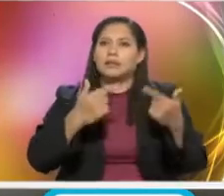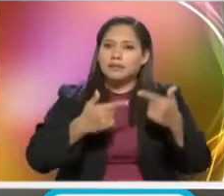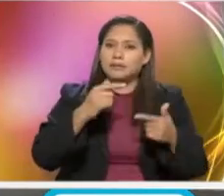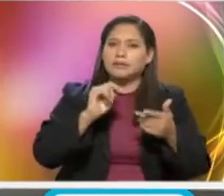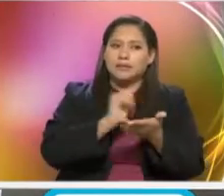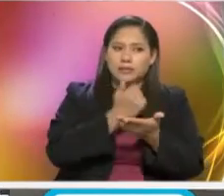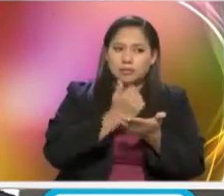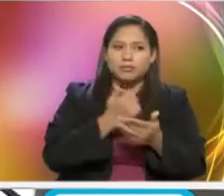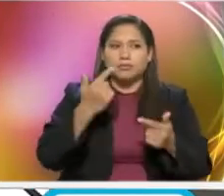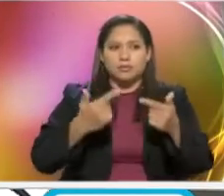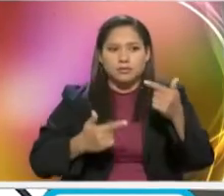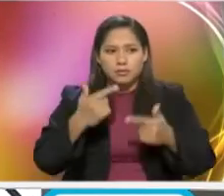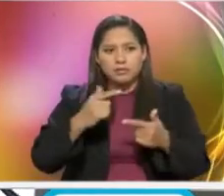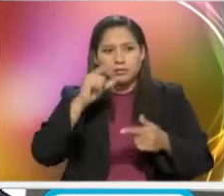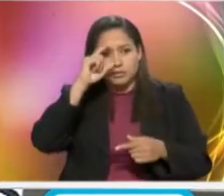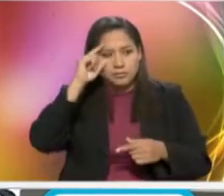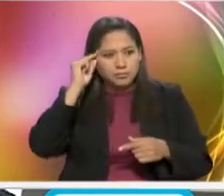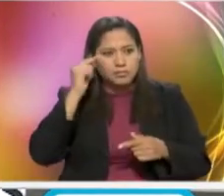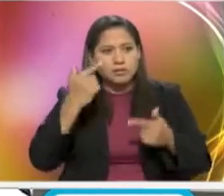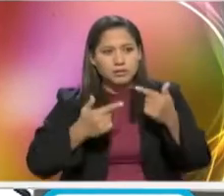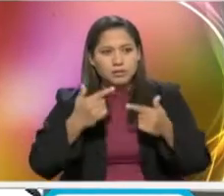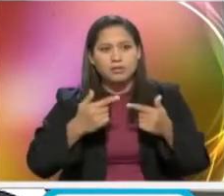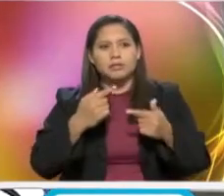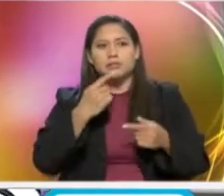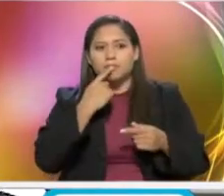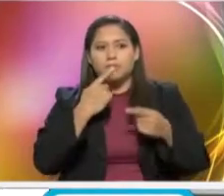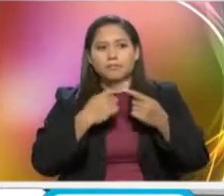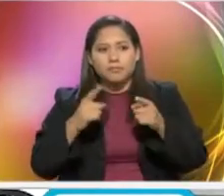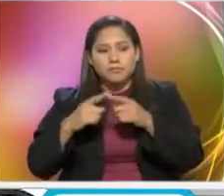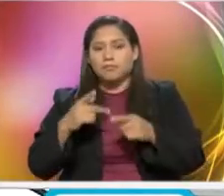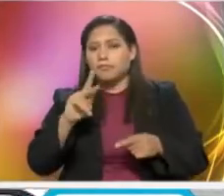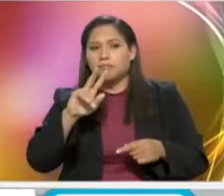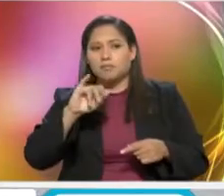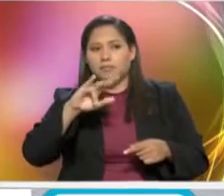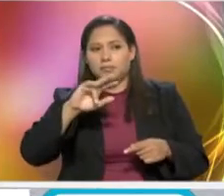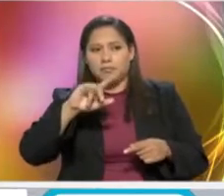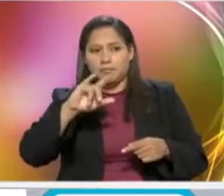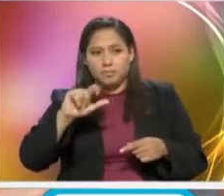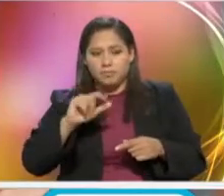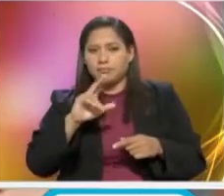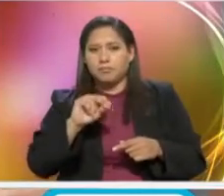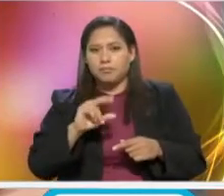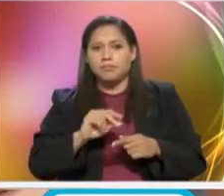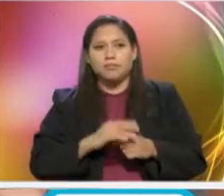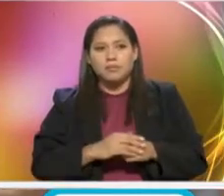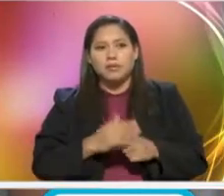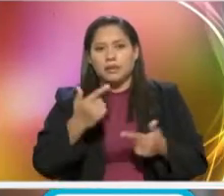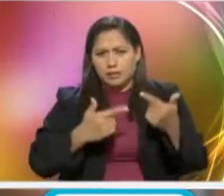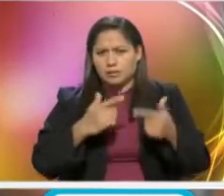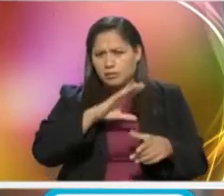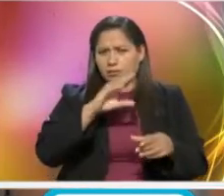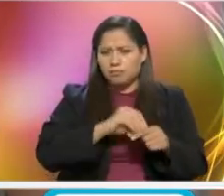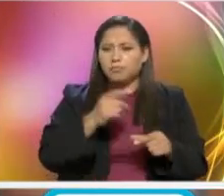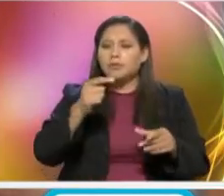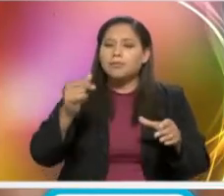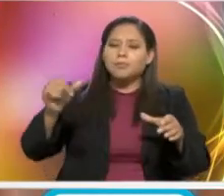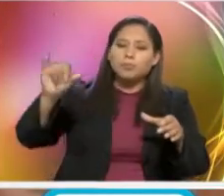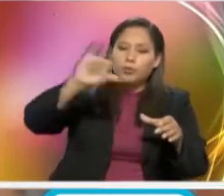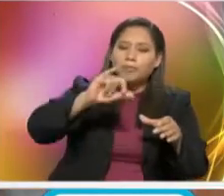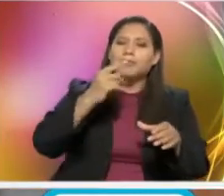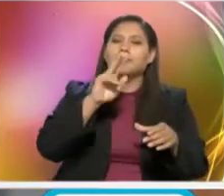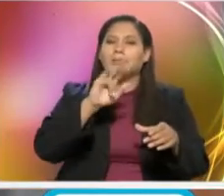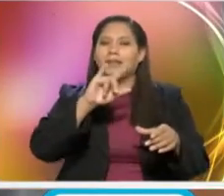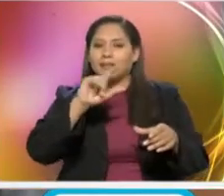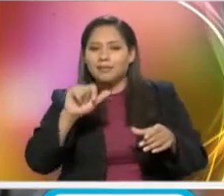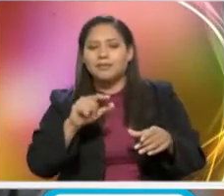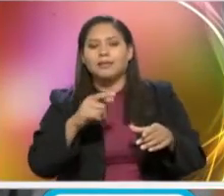de almendra, Ajá, ¿no? ajá. Que también tiene sabores diversos, diferentes. Sí. Pero de vainilla, ¿no? Sí, te digo, la leche entera, nada más que le ponen como un toquecito de vainilla, como